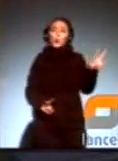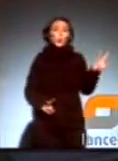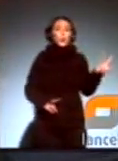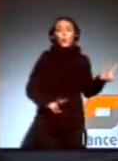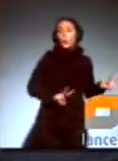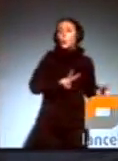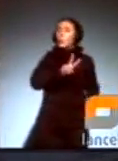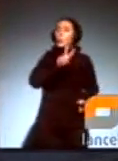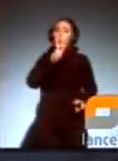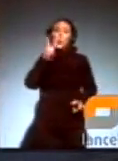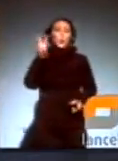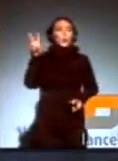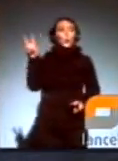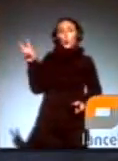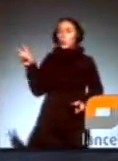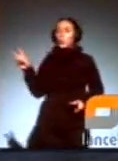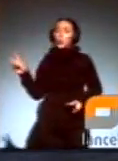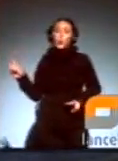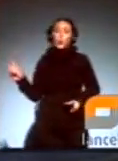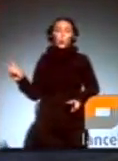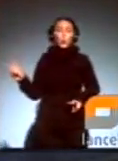¡Fuerte! ¡Qué bonito!